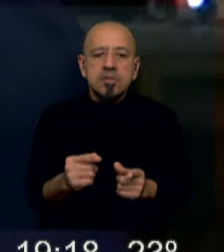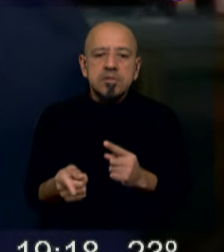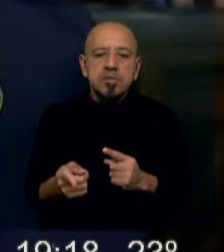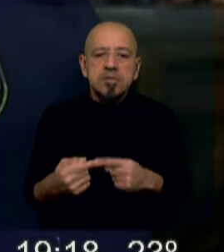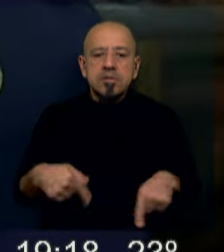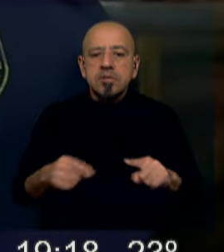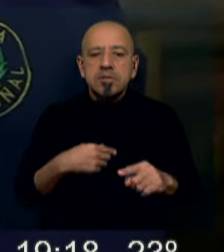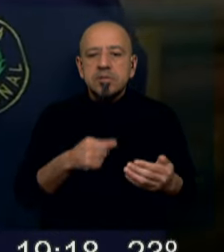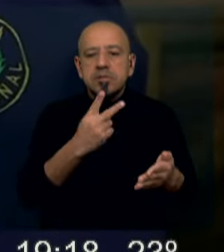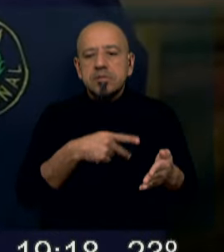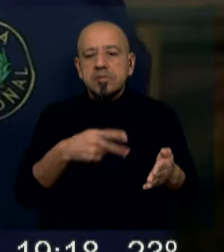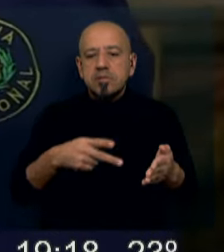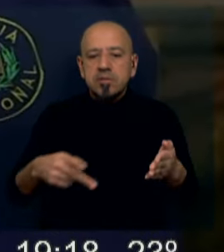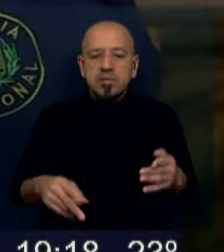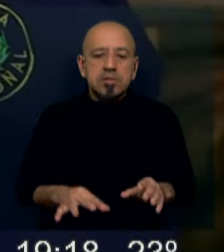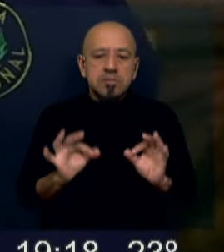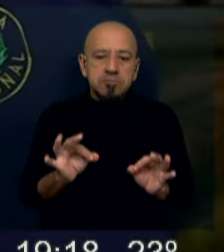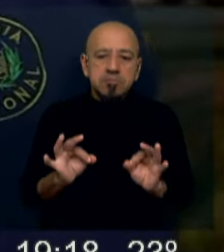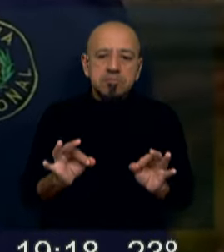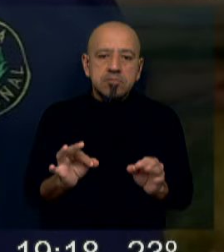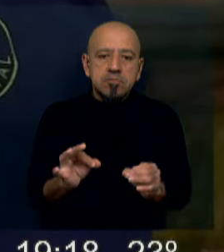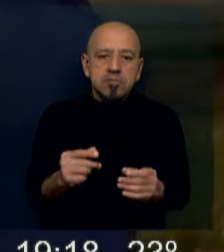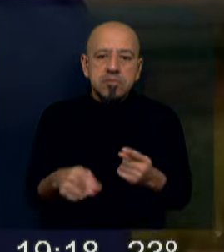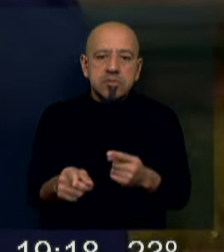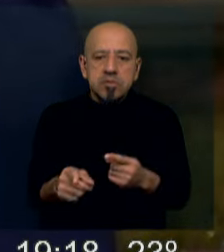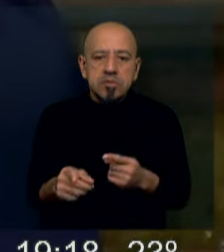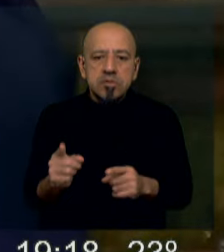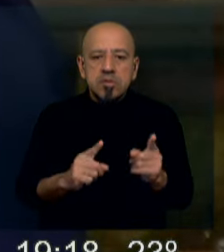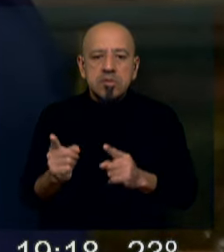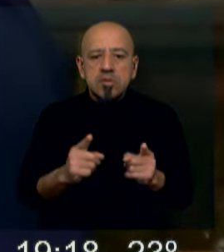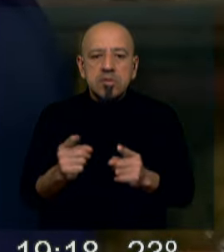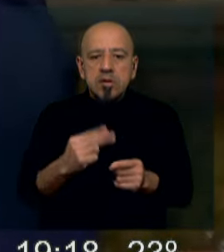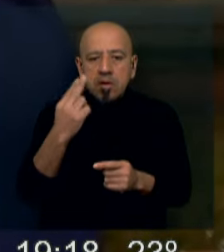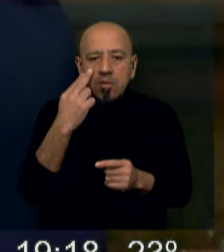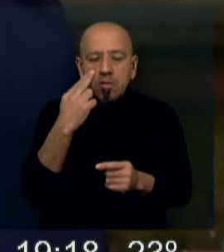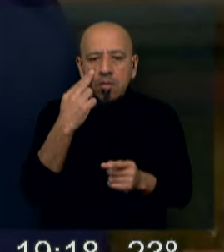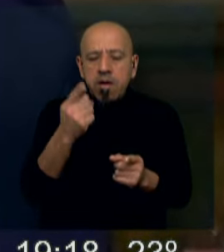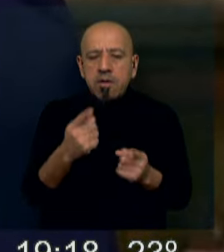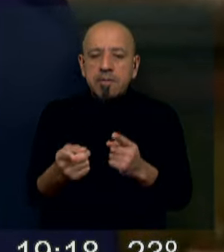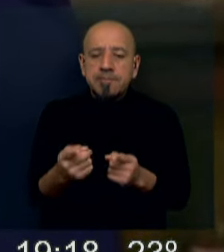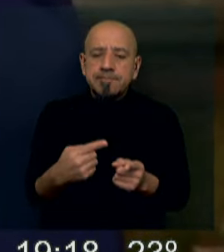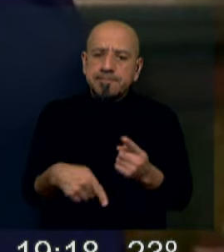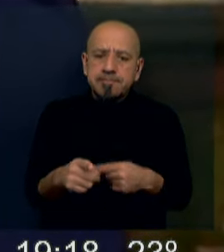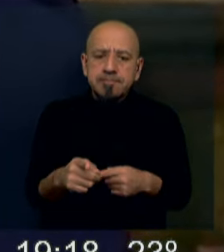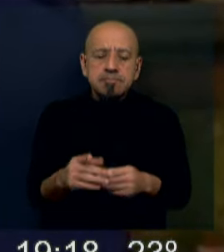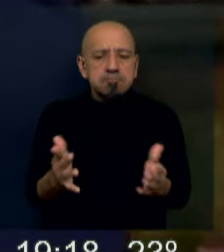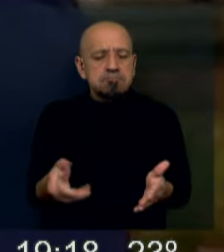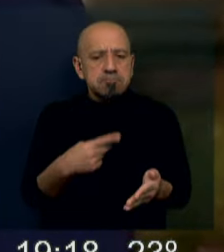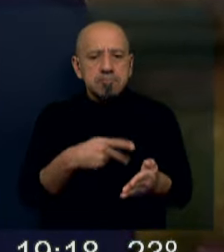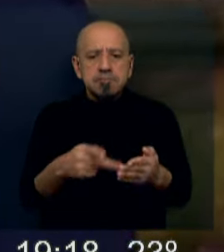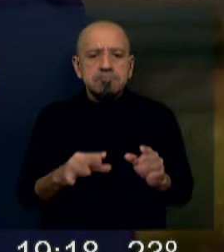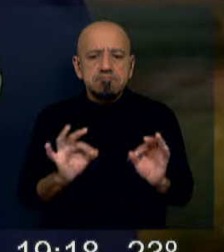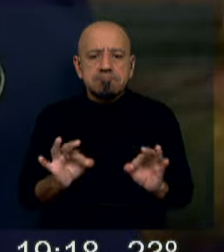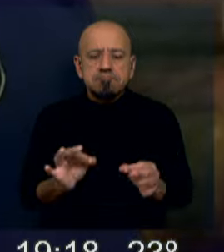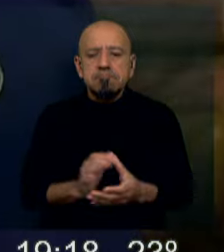dentro de lo planificado? O sea, viene saliendo con normalidad, más allá de algún inconveniente como los que ya has mencionado, pero dentro de lo planificado con total